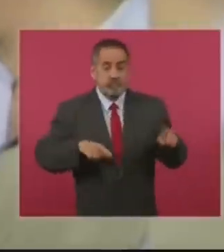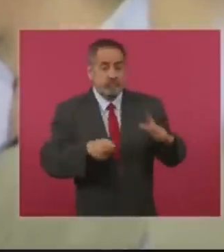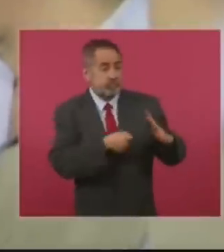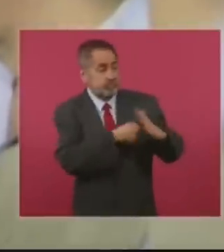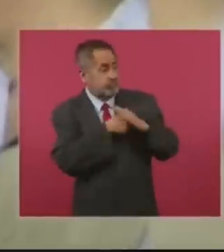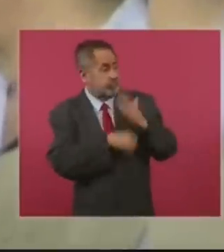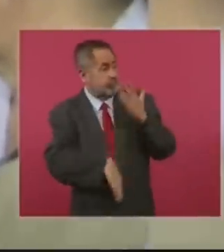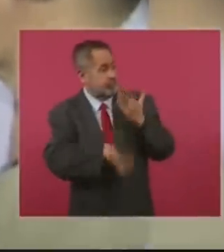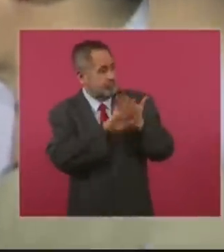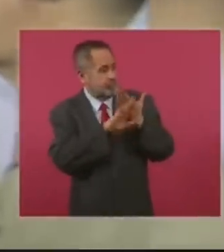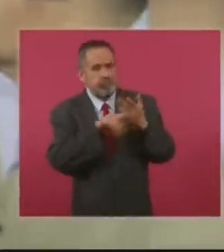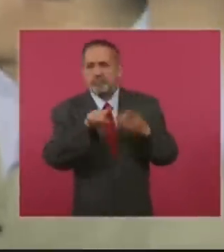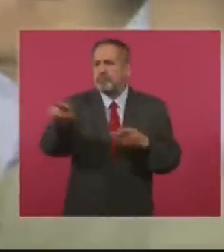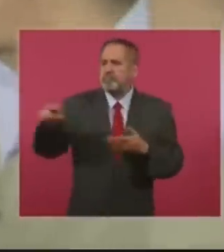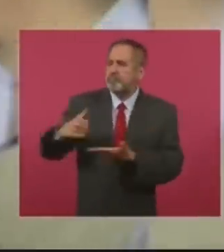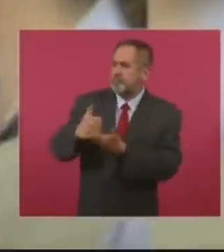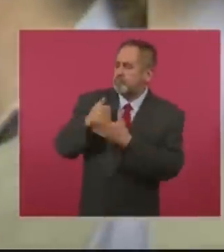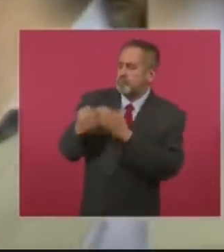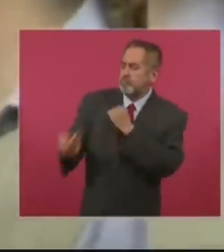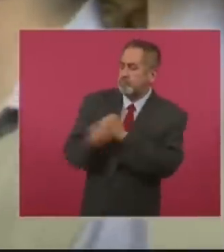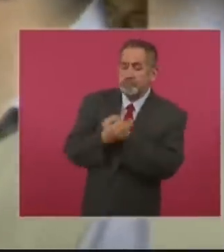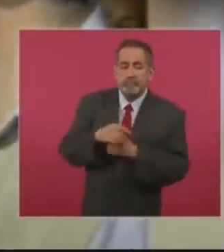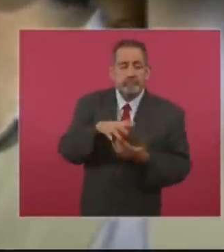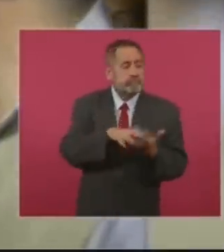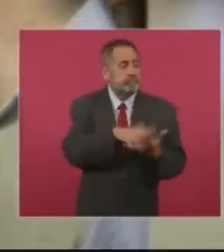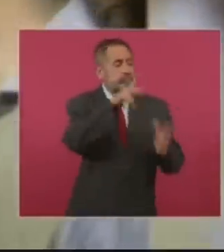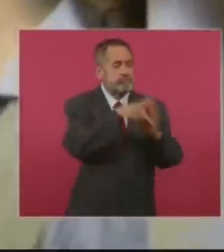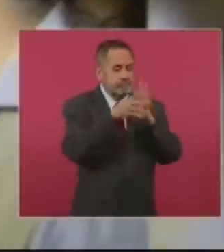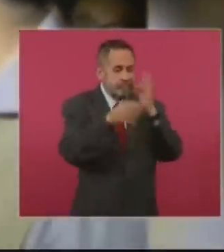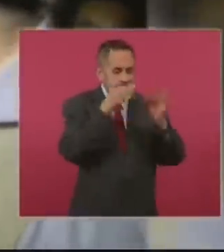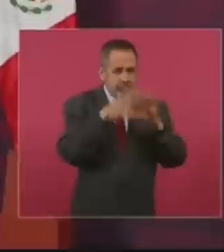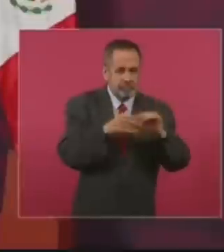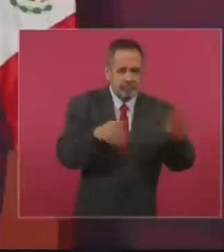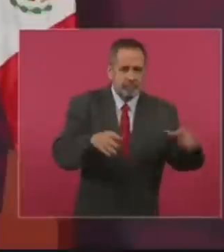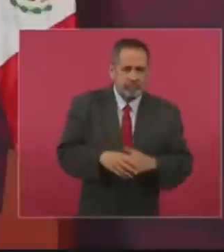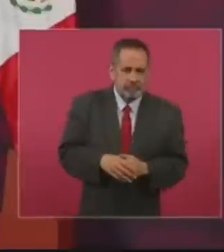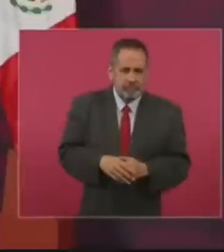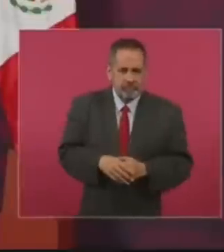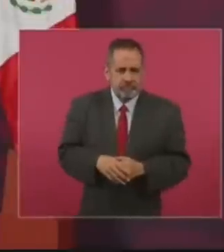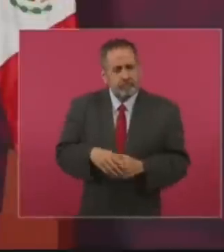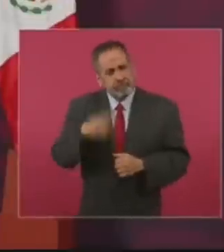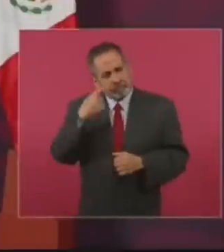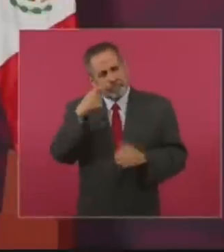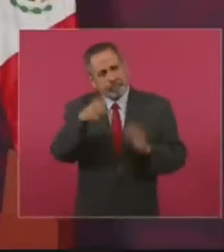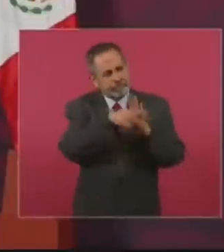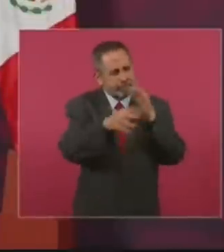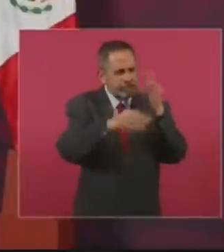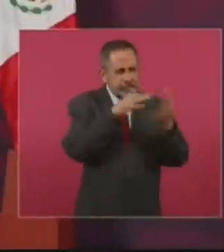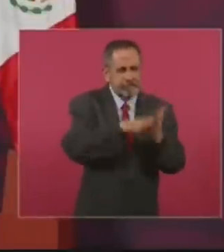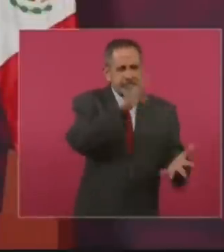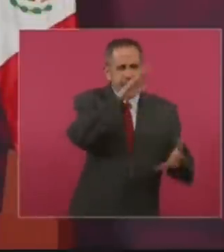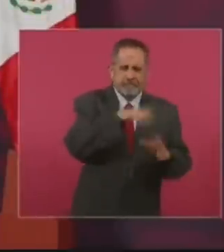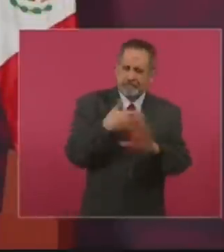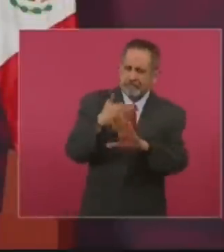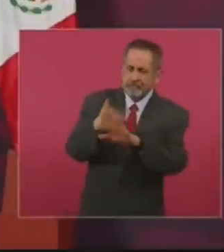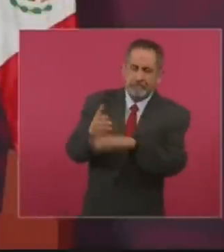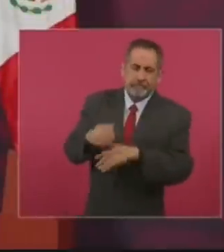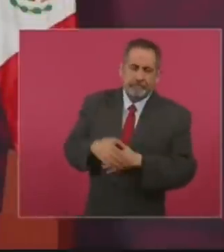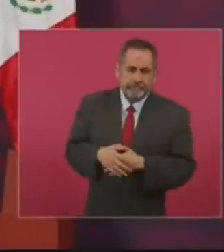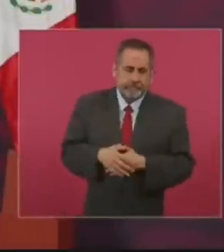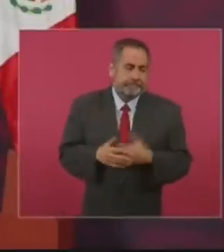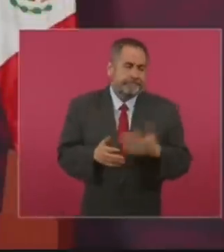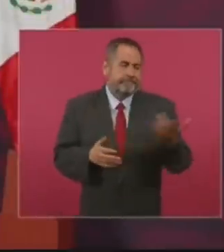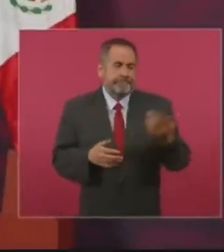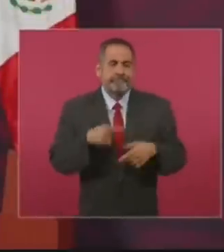todo el gobierno en contra la mayor parte de los medios de comunicación aunque Por cierto vi todos los periódicos la mayoría No pues aquí